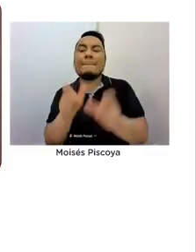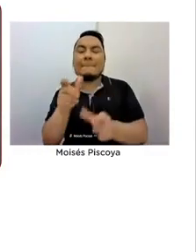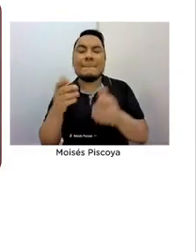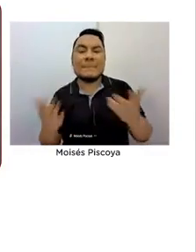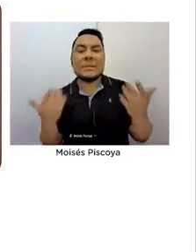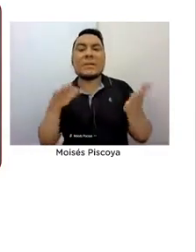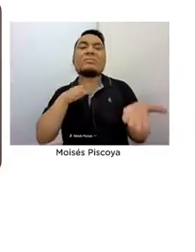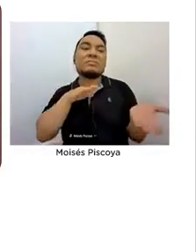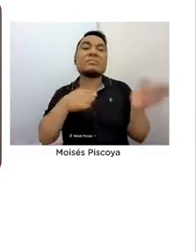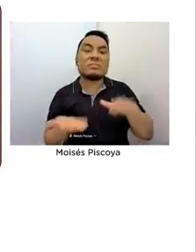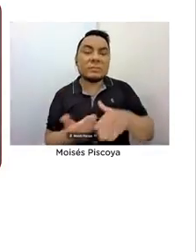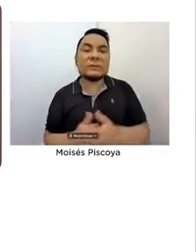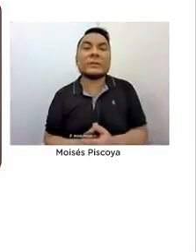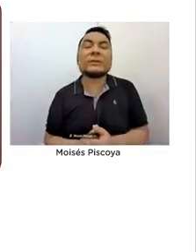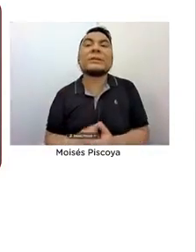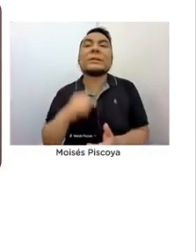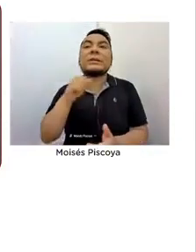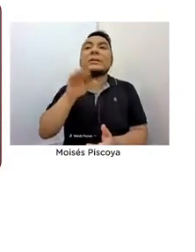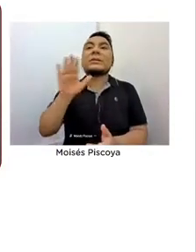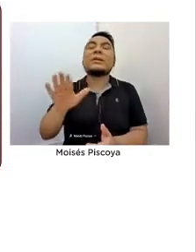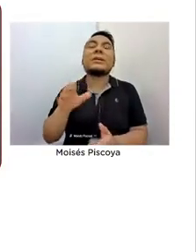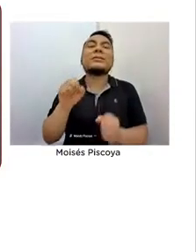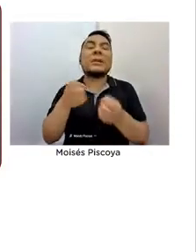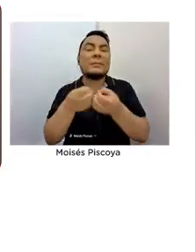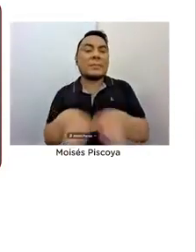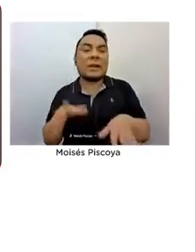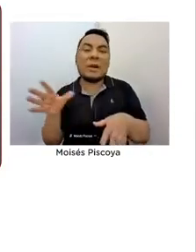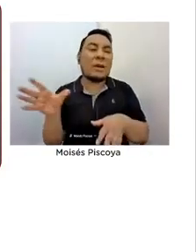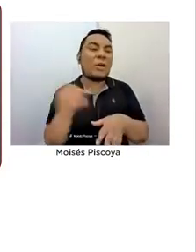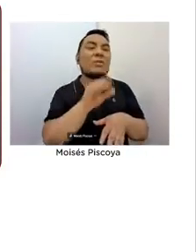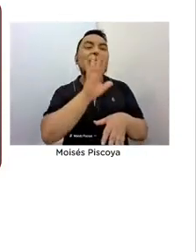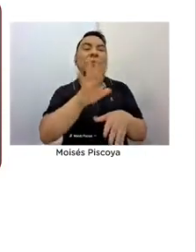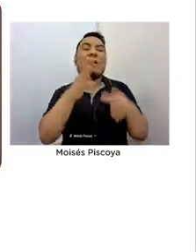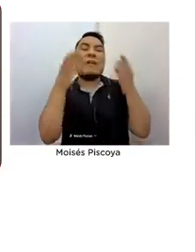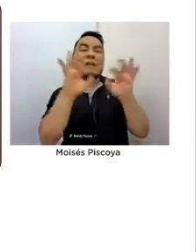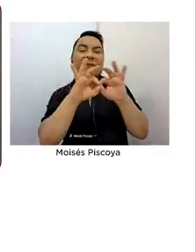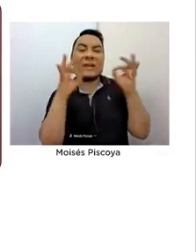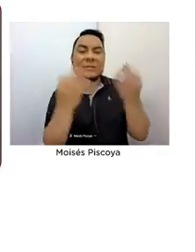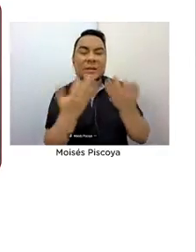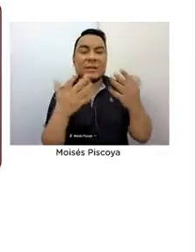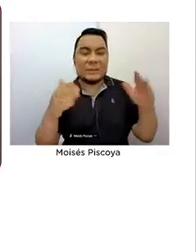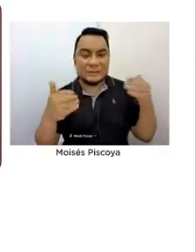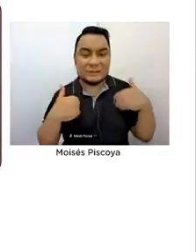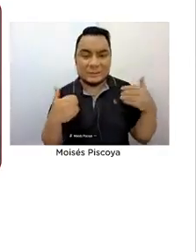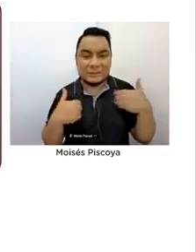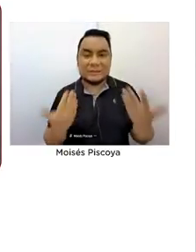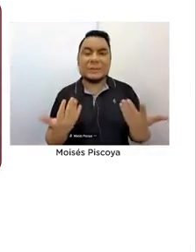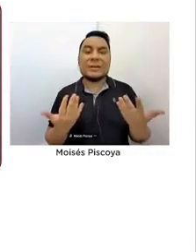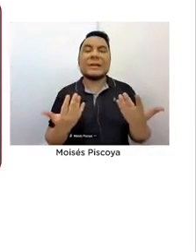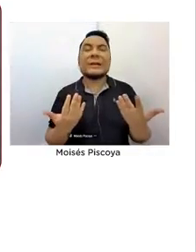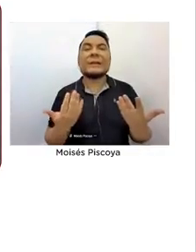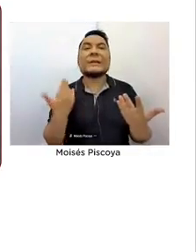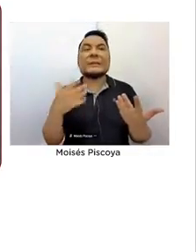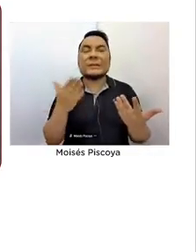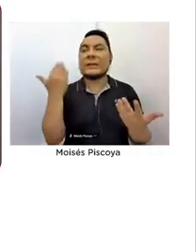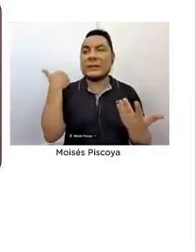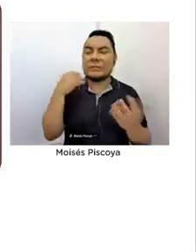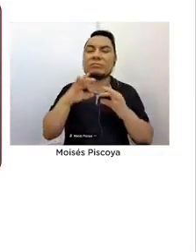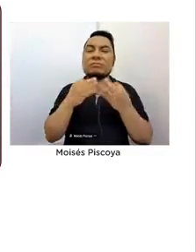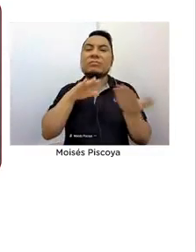han fallecido y las pérdidas de todas nuestras familias que han tenido por causa